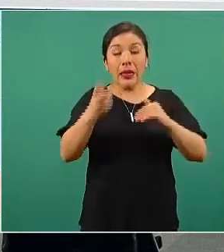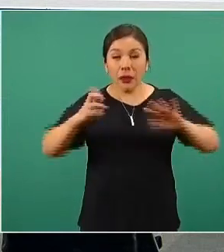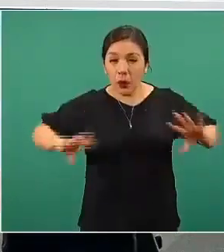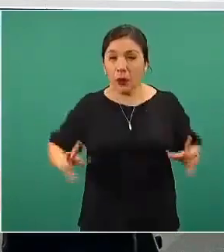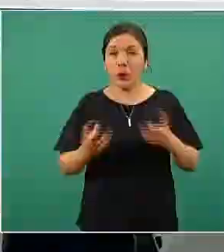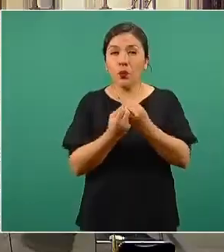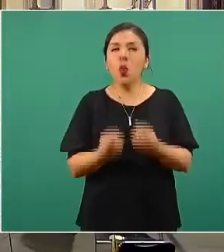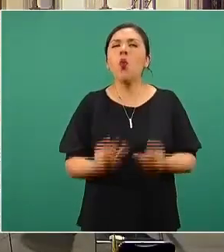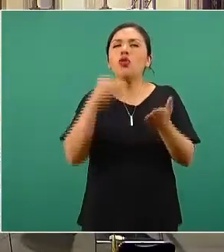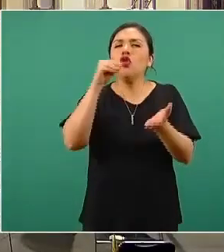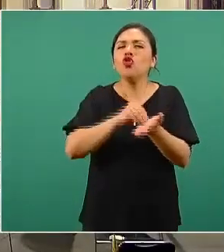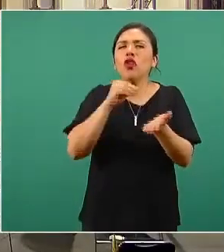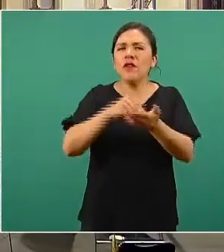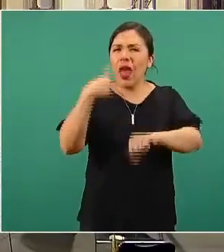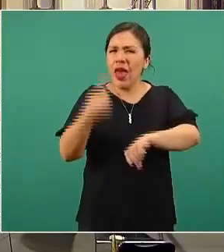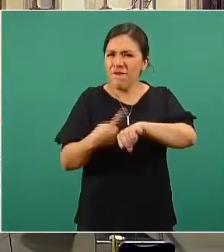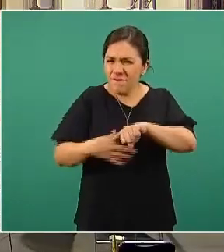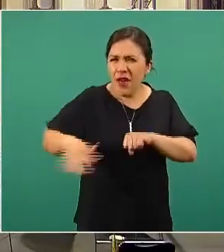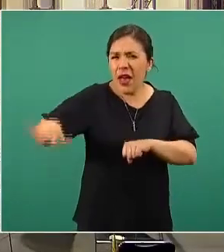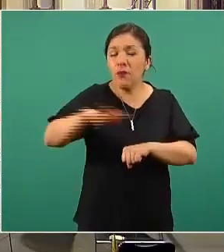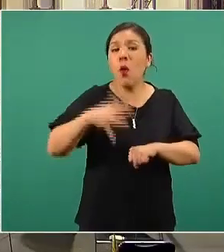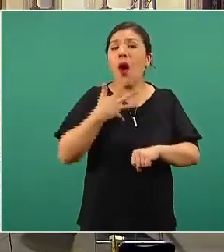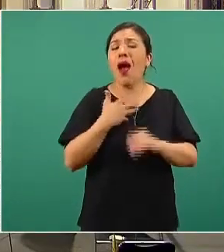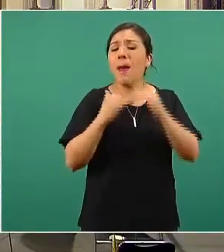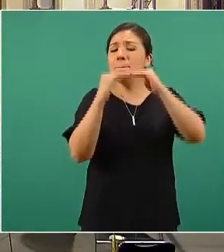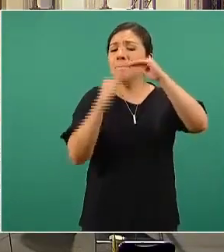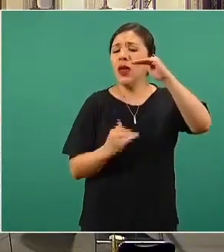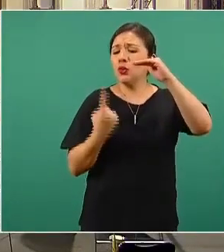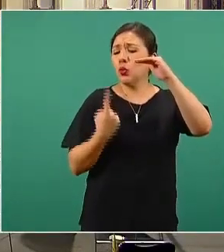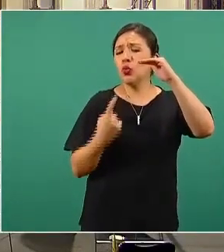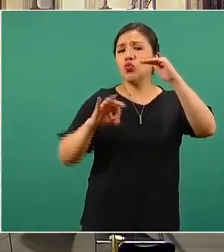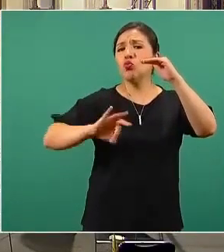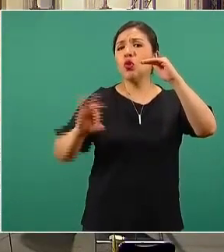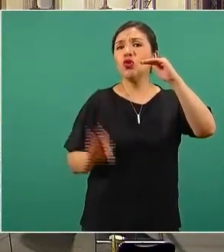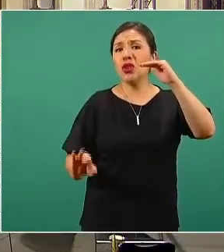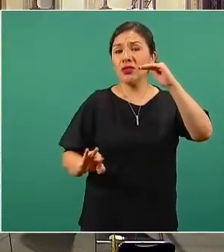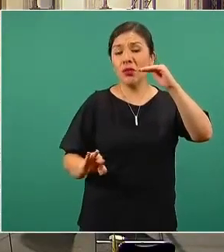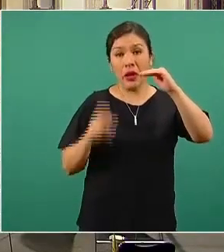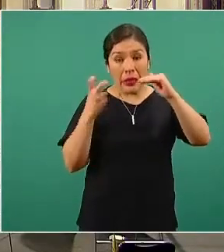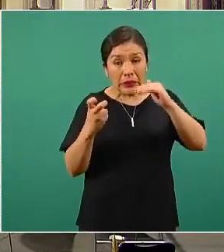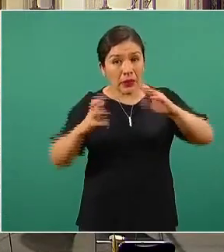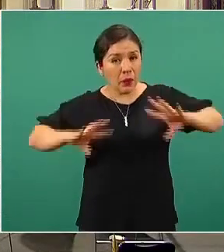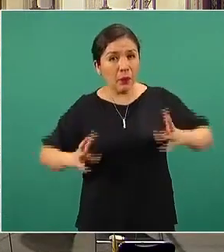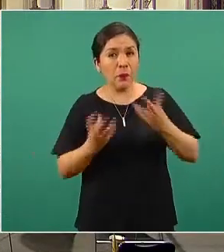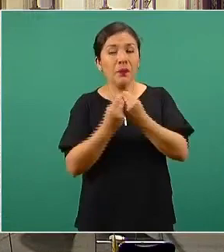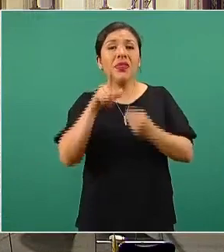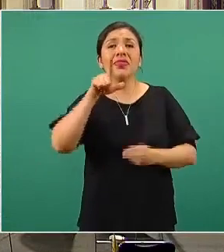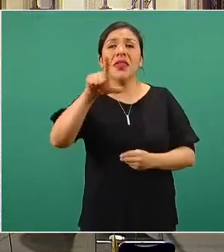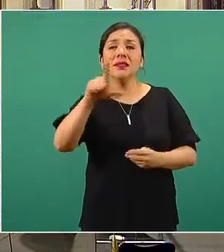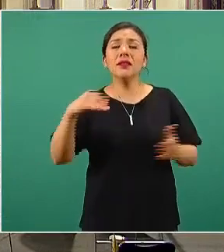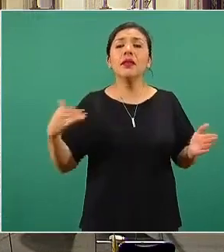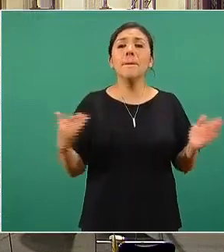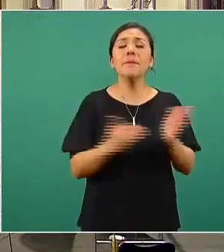de casos activos, recordar que es de menos del 1%, un total de